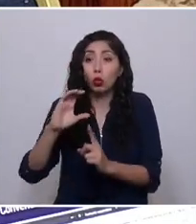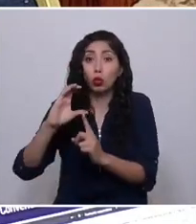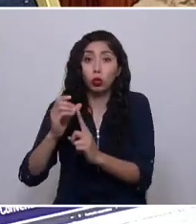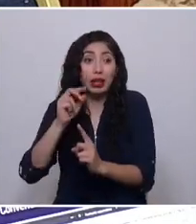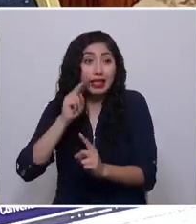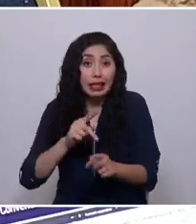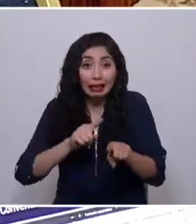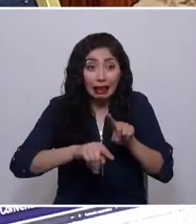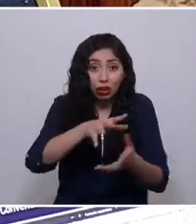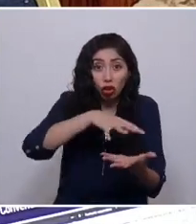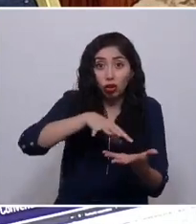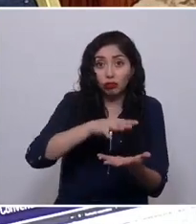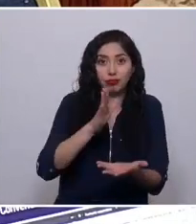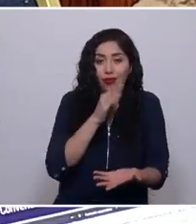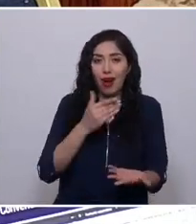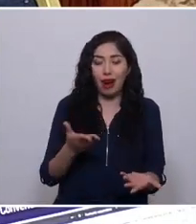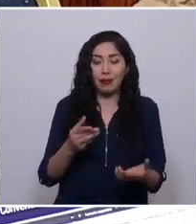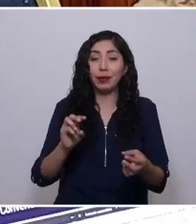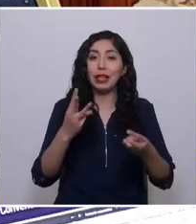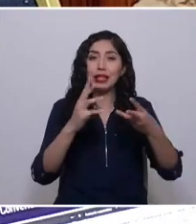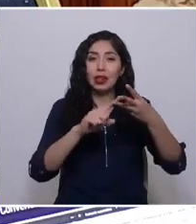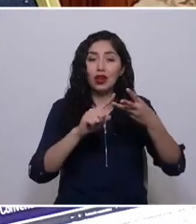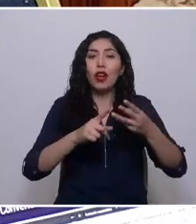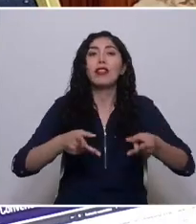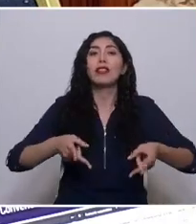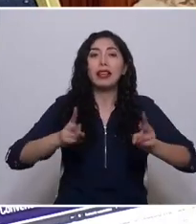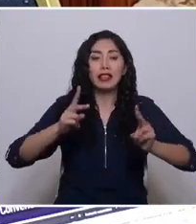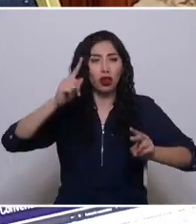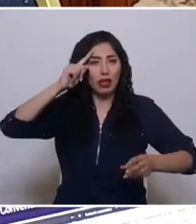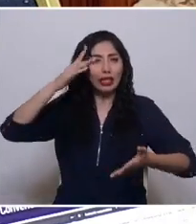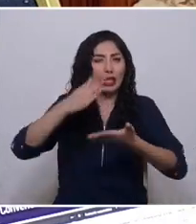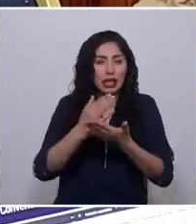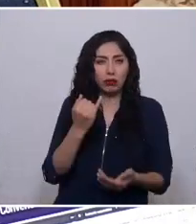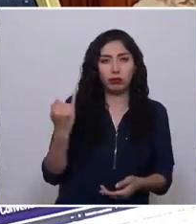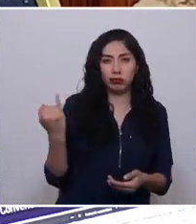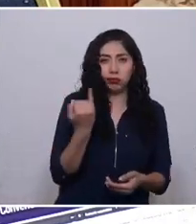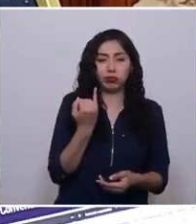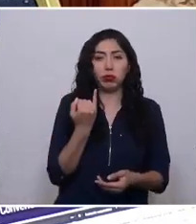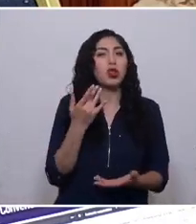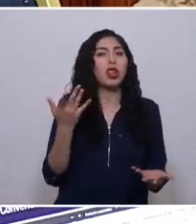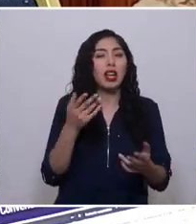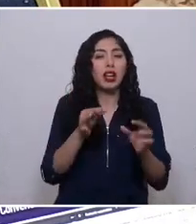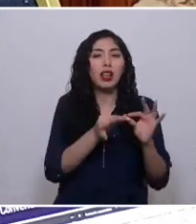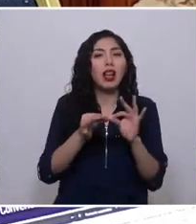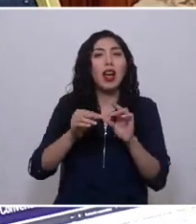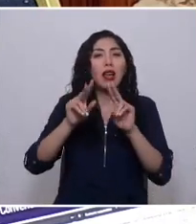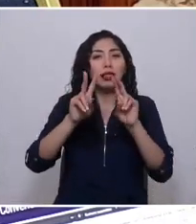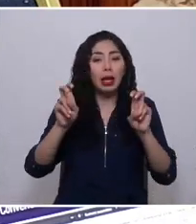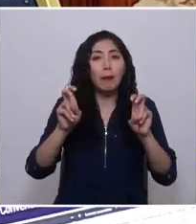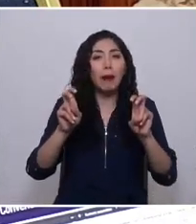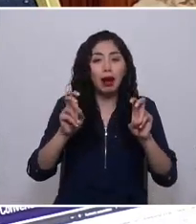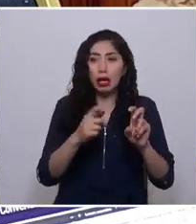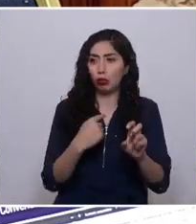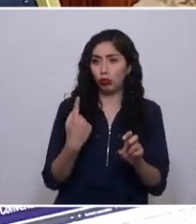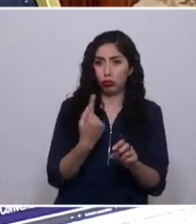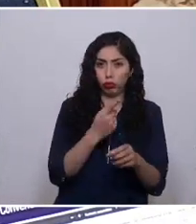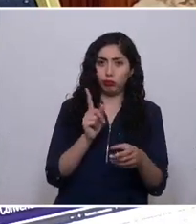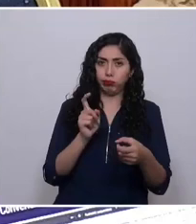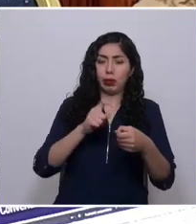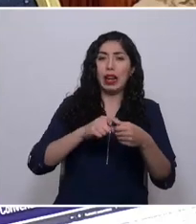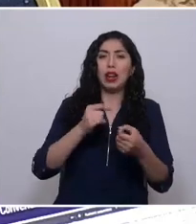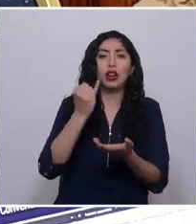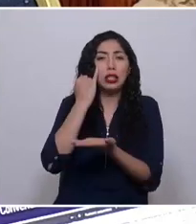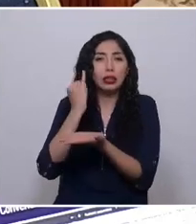el tercero de ellos es el derecho a decidir autónomamente sobre los asuntos que nos competen a través de las propias instituciones.